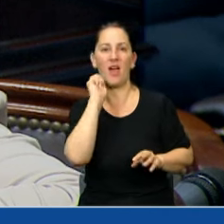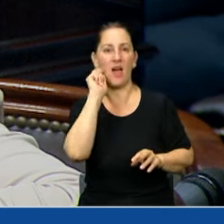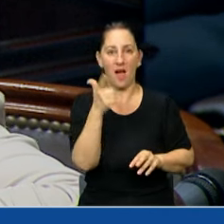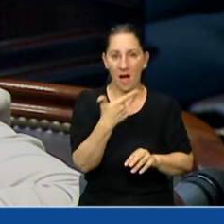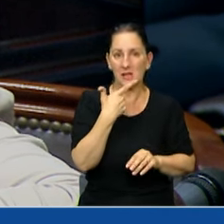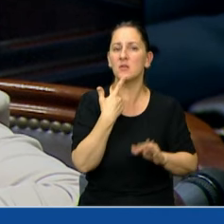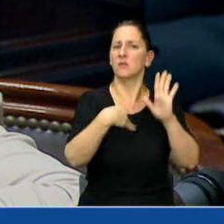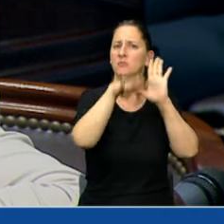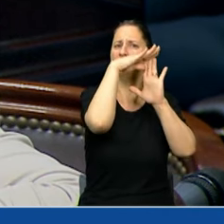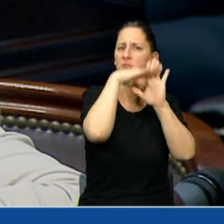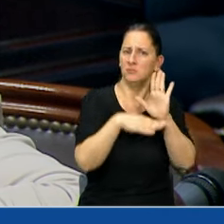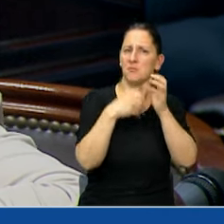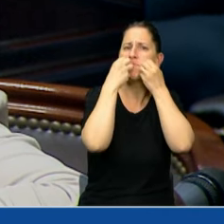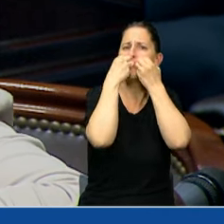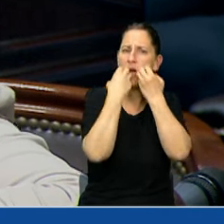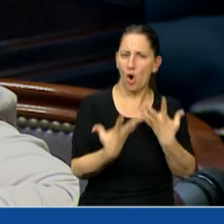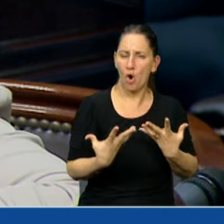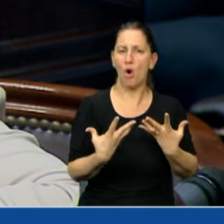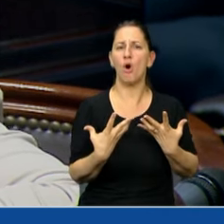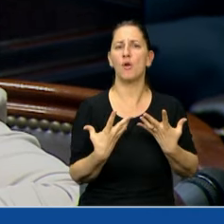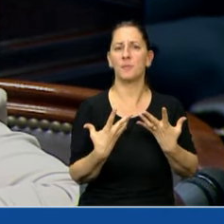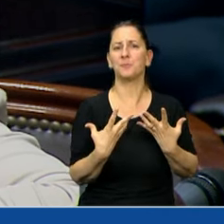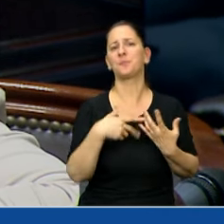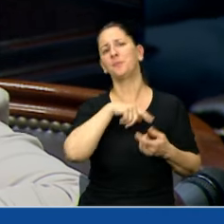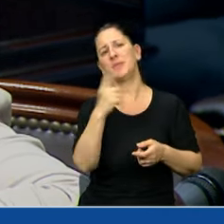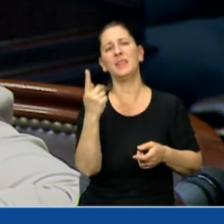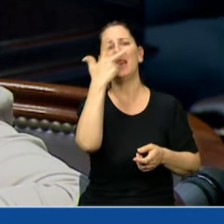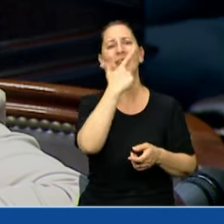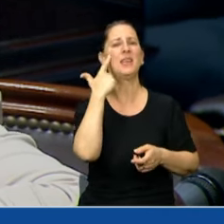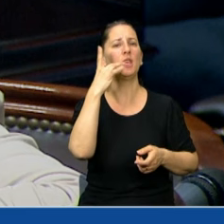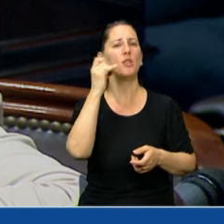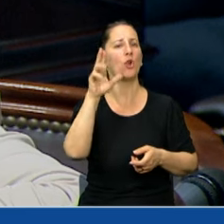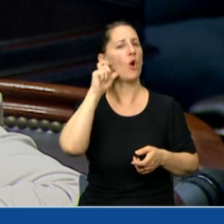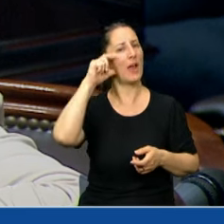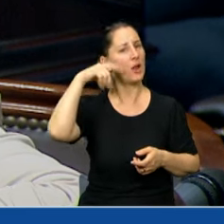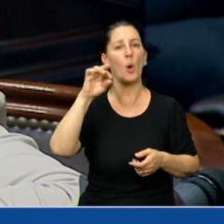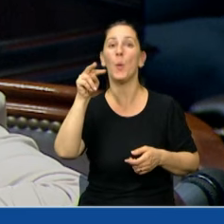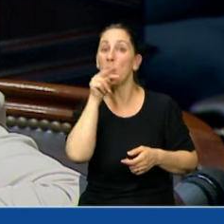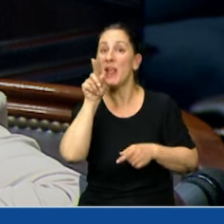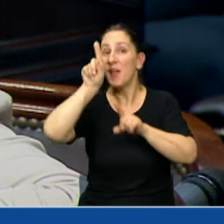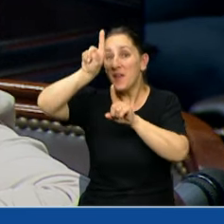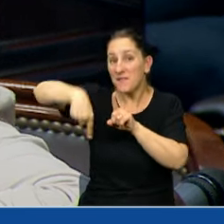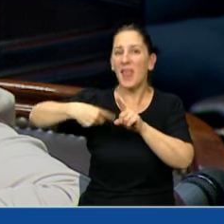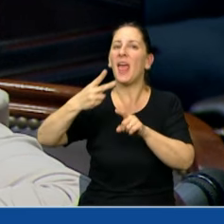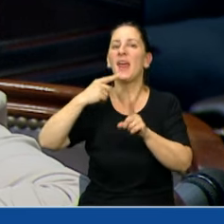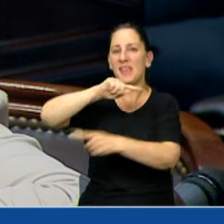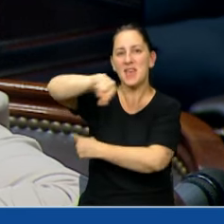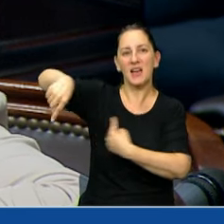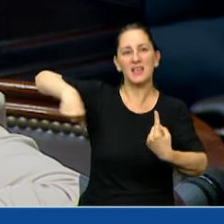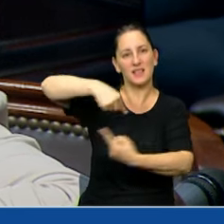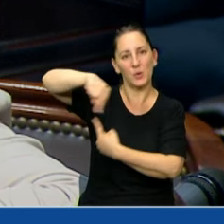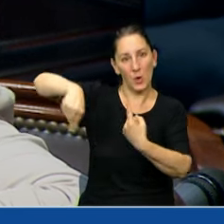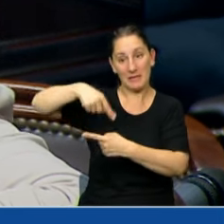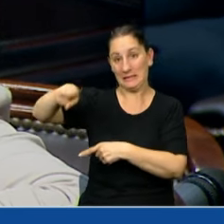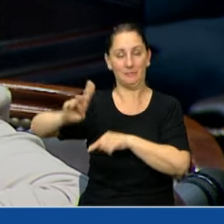un mejor régimen y con mejores condiciones que el hidrógeno verde que es a energías renovables que son los